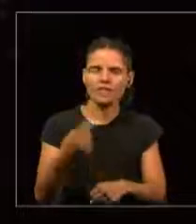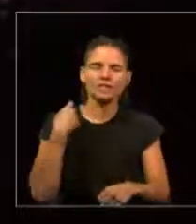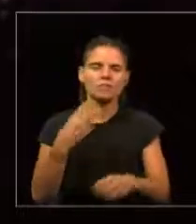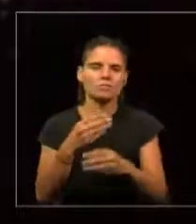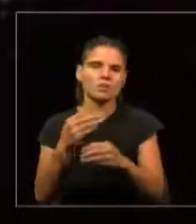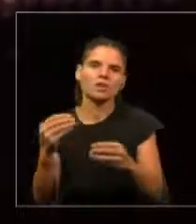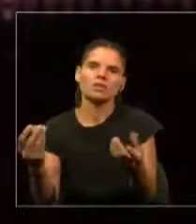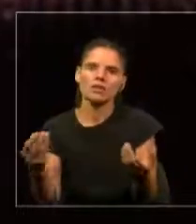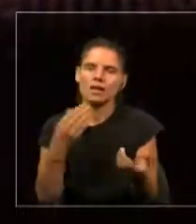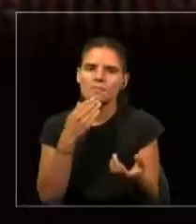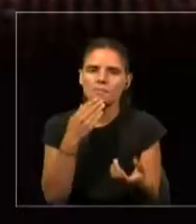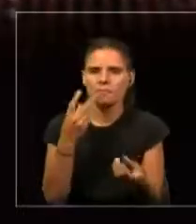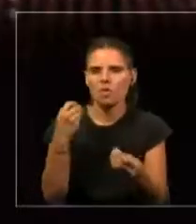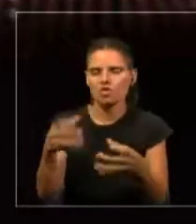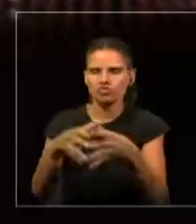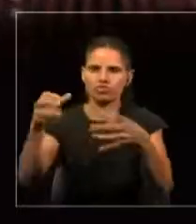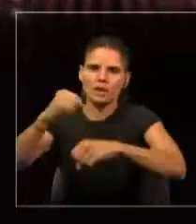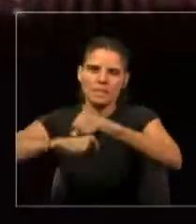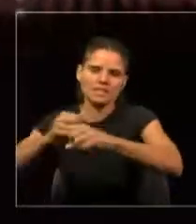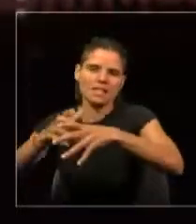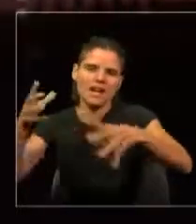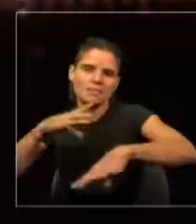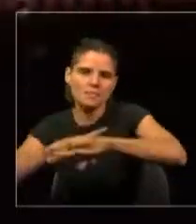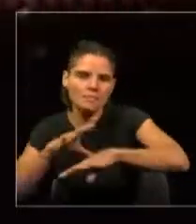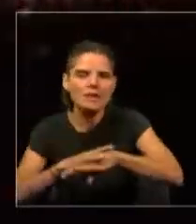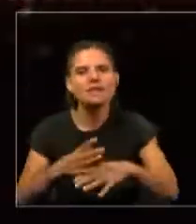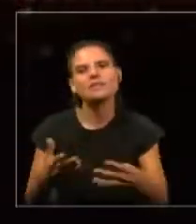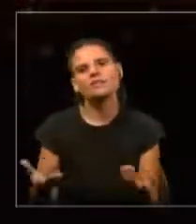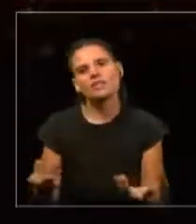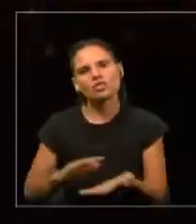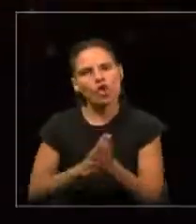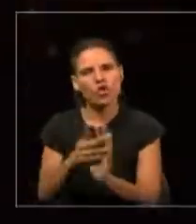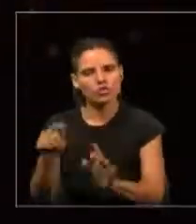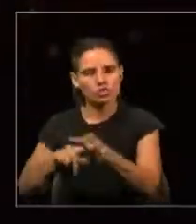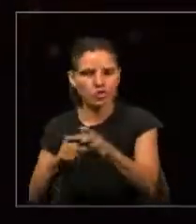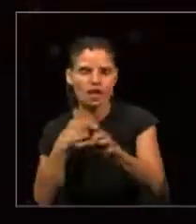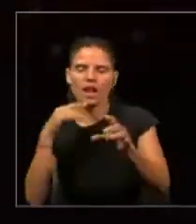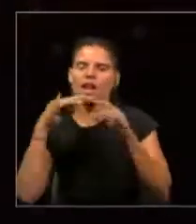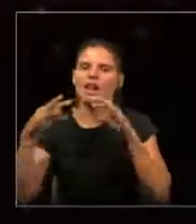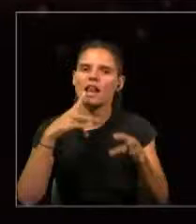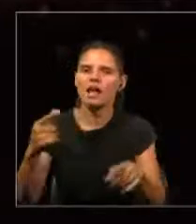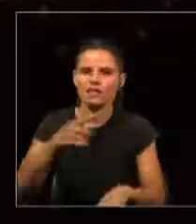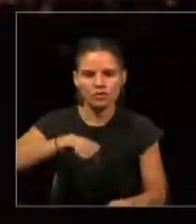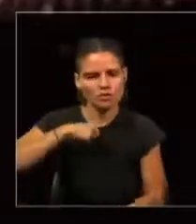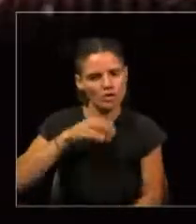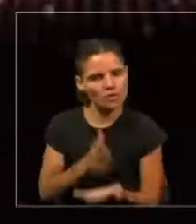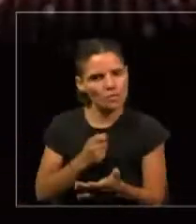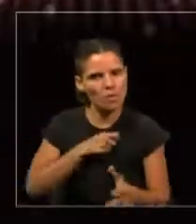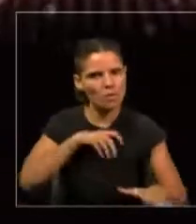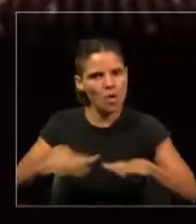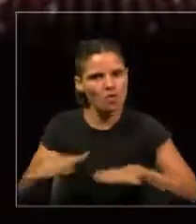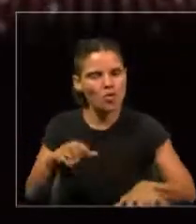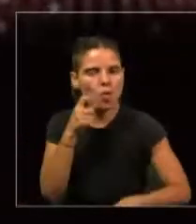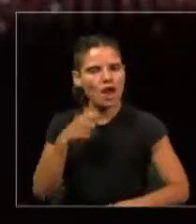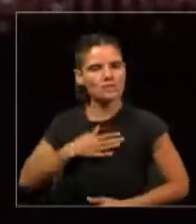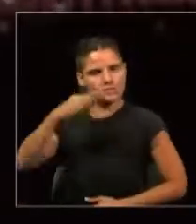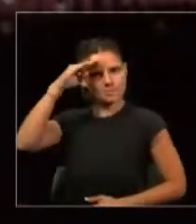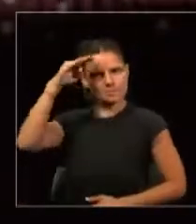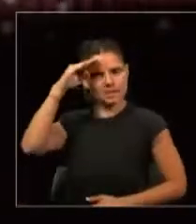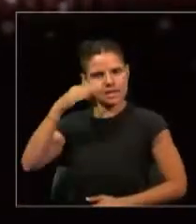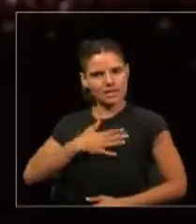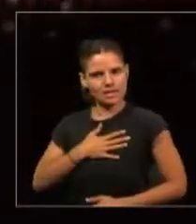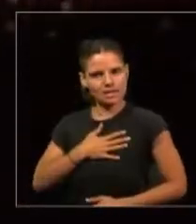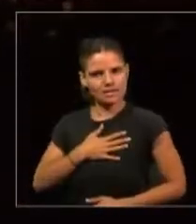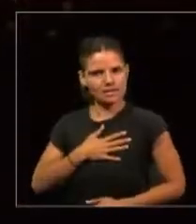numérica, por los think tanks, frente a esos tecnodiscursos debemos movilizar el testimonio.